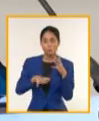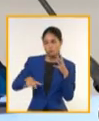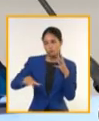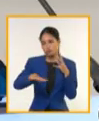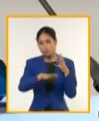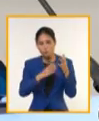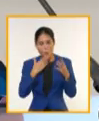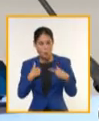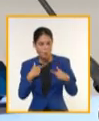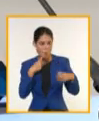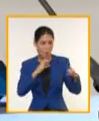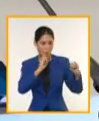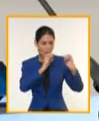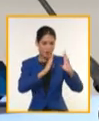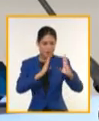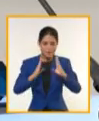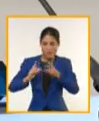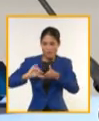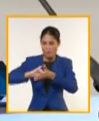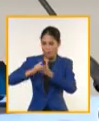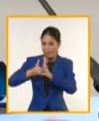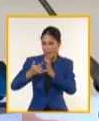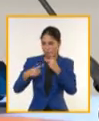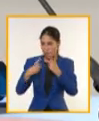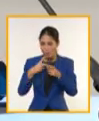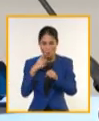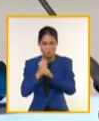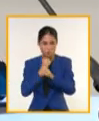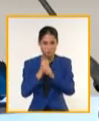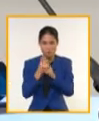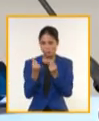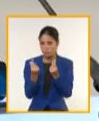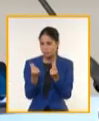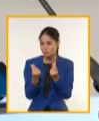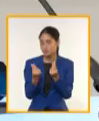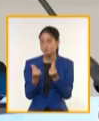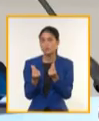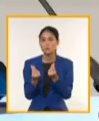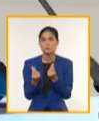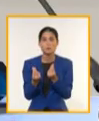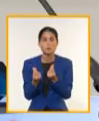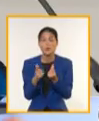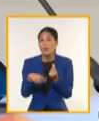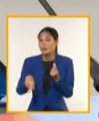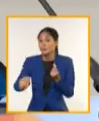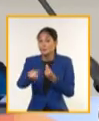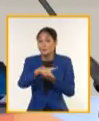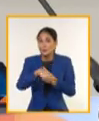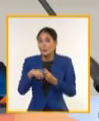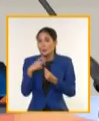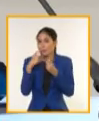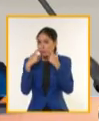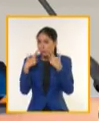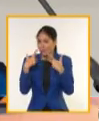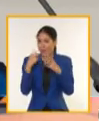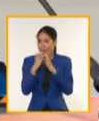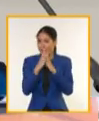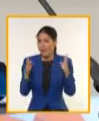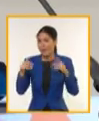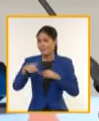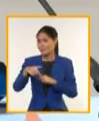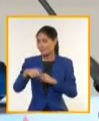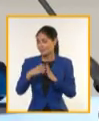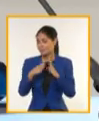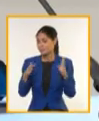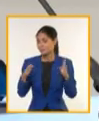pueden desarrollar proyectos en este sentido. O sea, la franja y la ruta ha sido esencial en los últimos años y, como tú